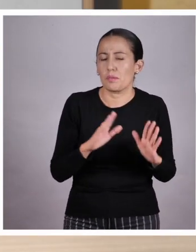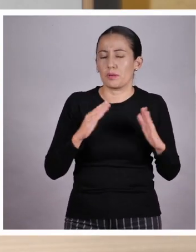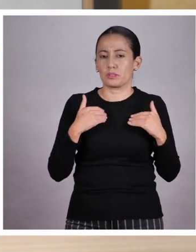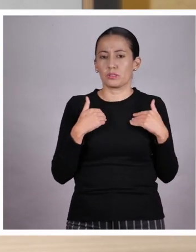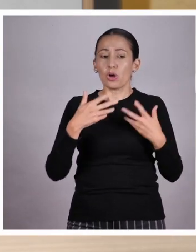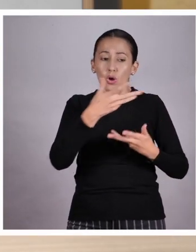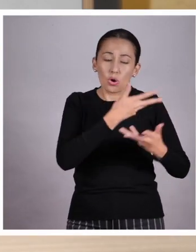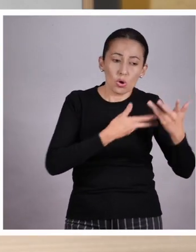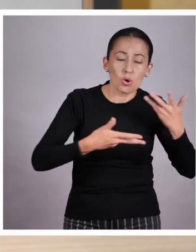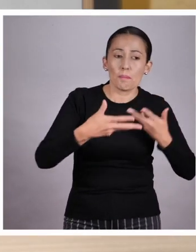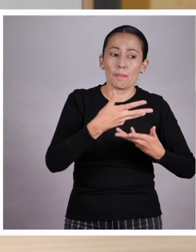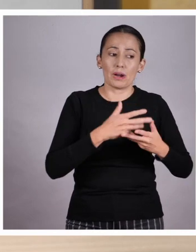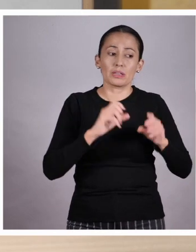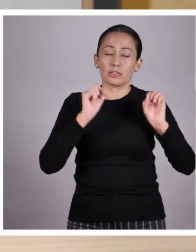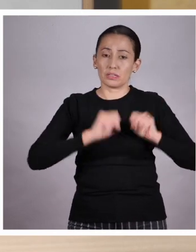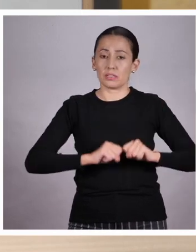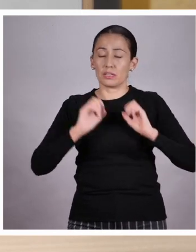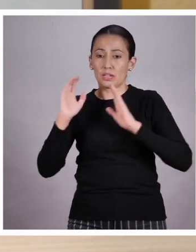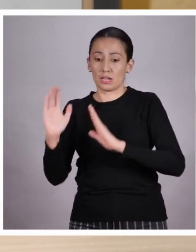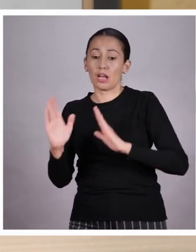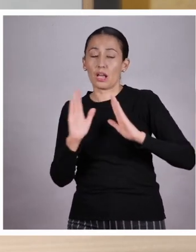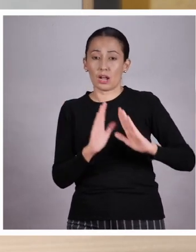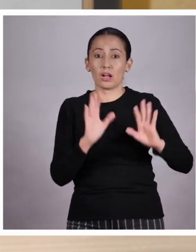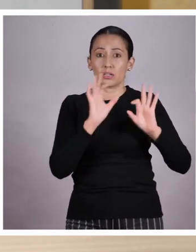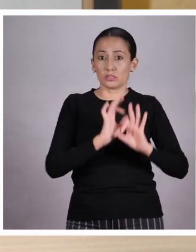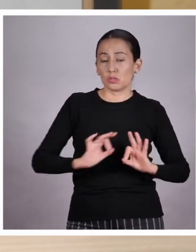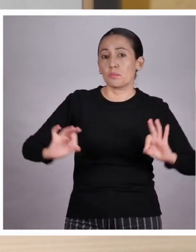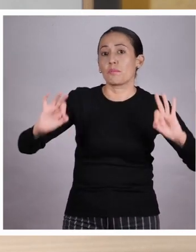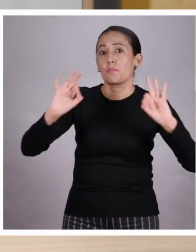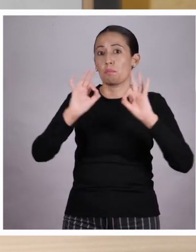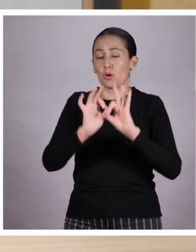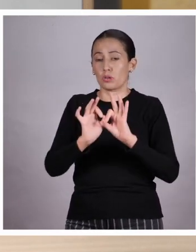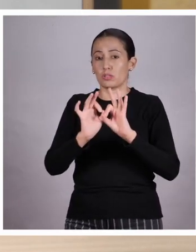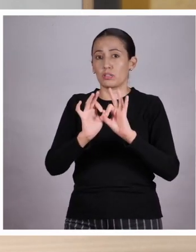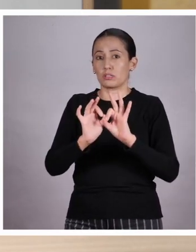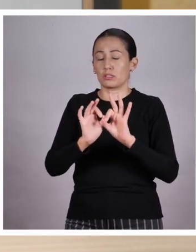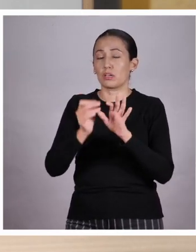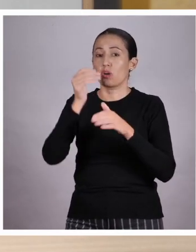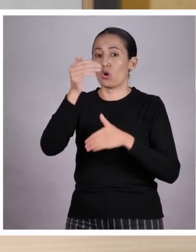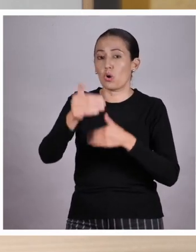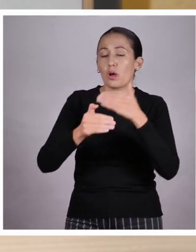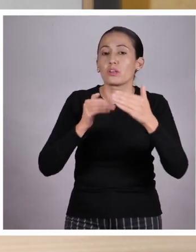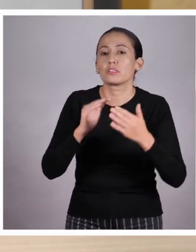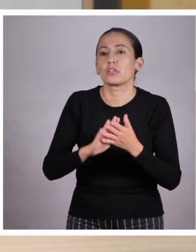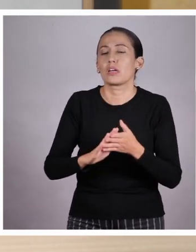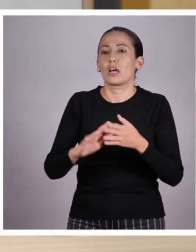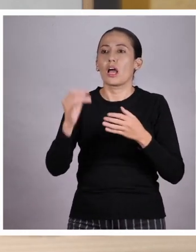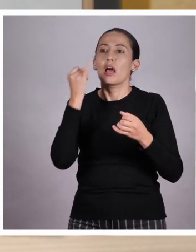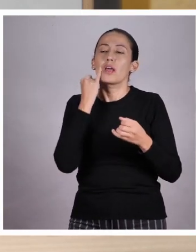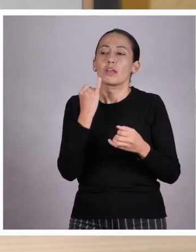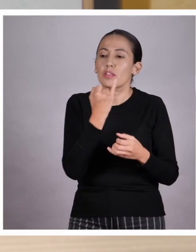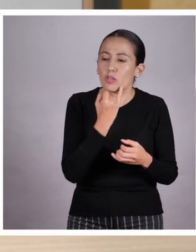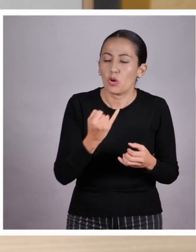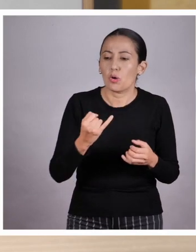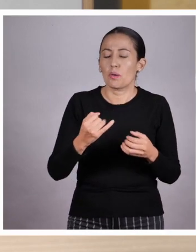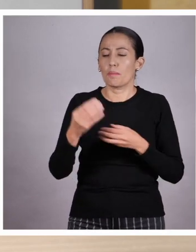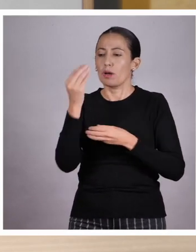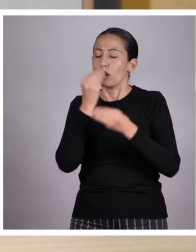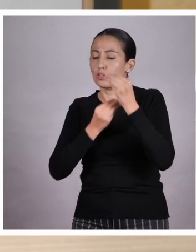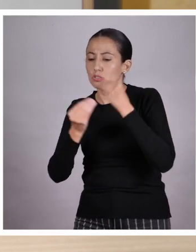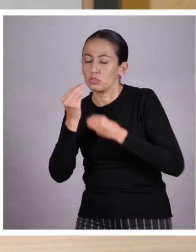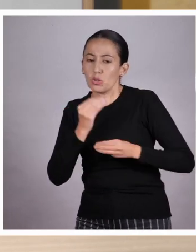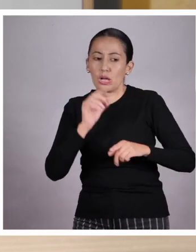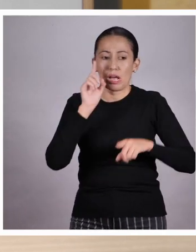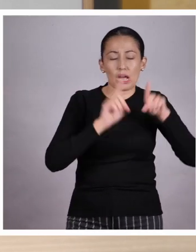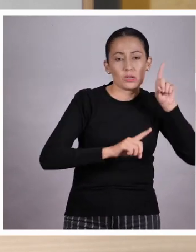de compartir un territorio, también hay otros rasgos importantes que se necesitan tener en común, como los idiomas, los tipos de alimentos y la preparación,